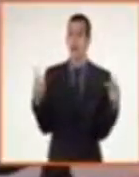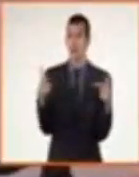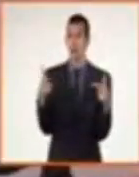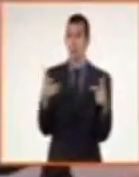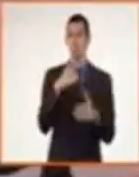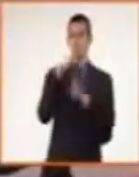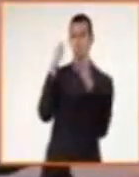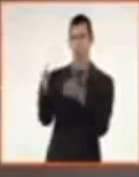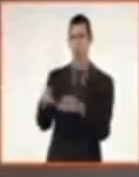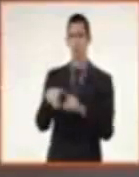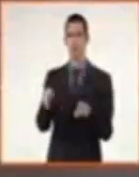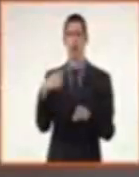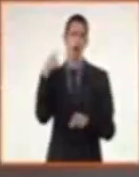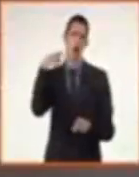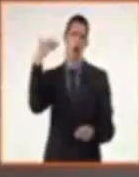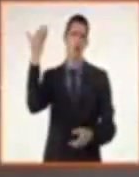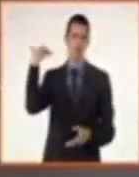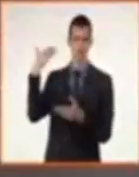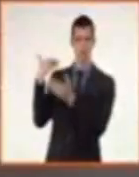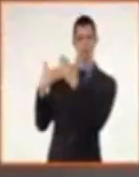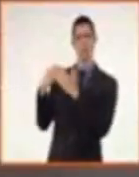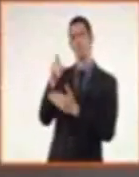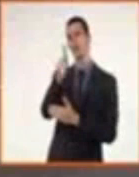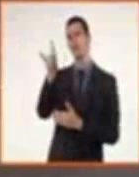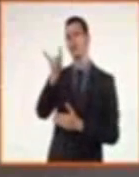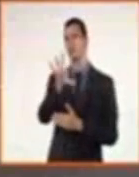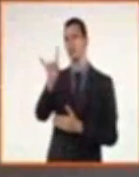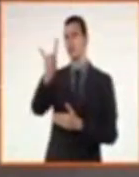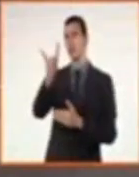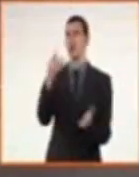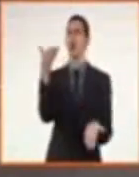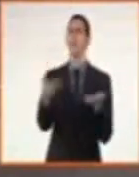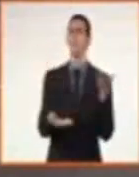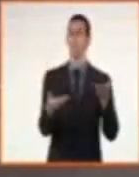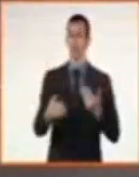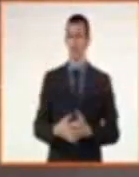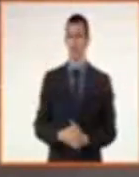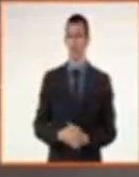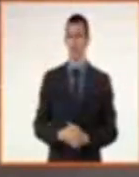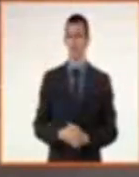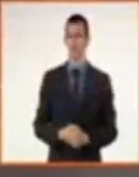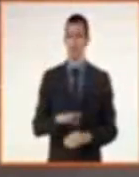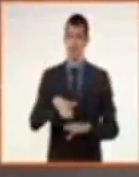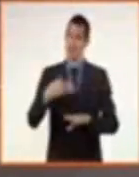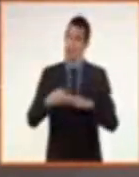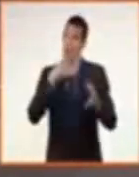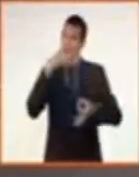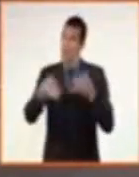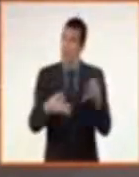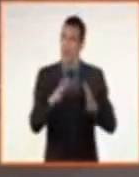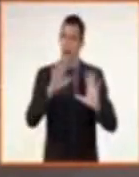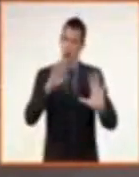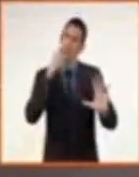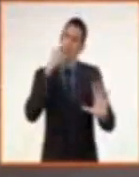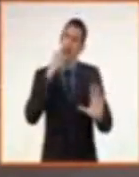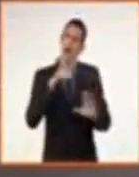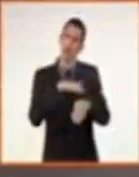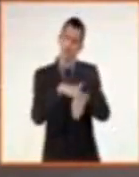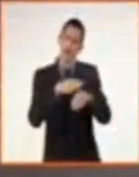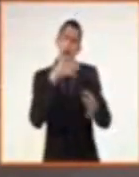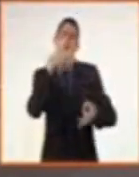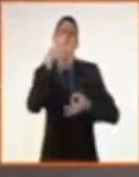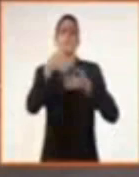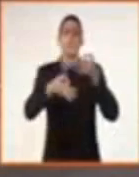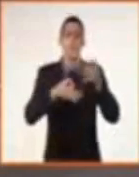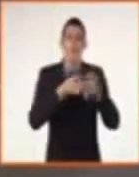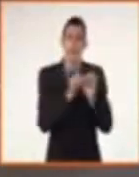el material y entiende, dice, pero no, ¿cómo fue? Pero está en el titular, porque saben además que eso es lo que la gente se lleva. Hoy en